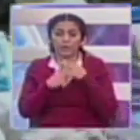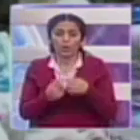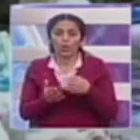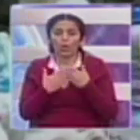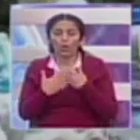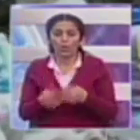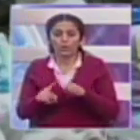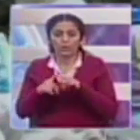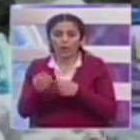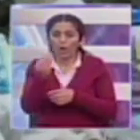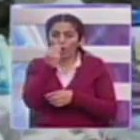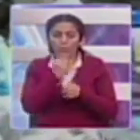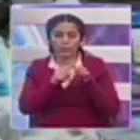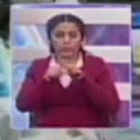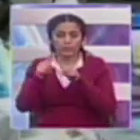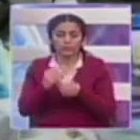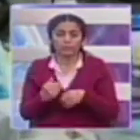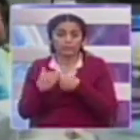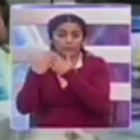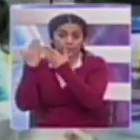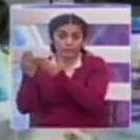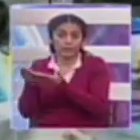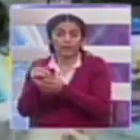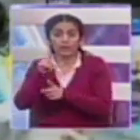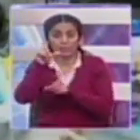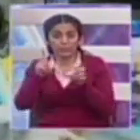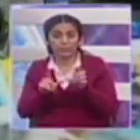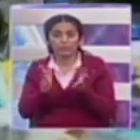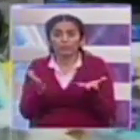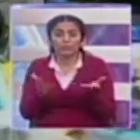no perecibles para los ciudadanos que fueron afectados por el